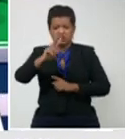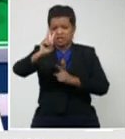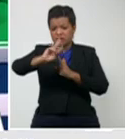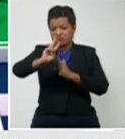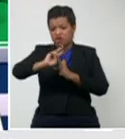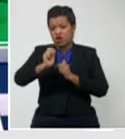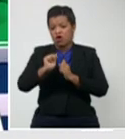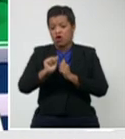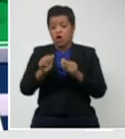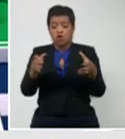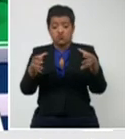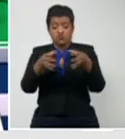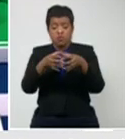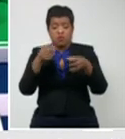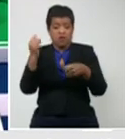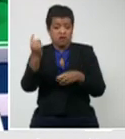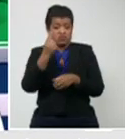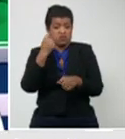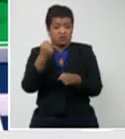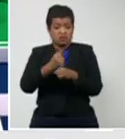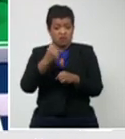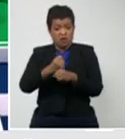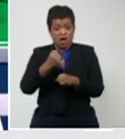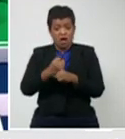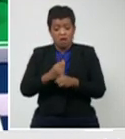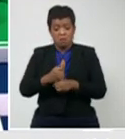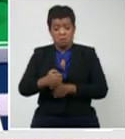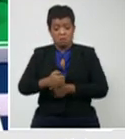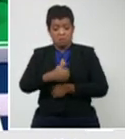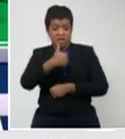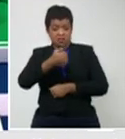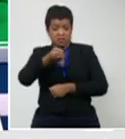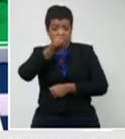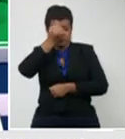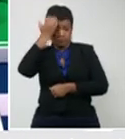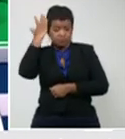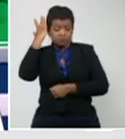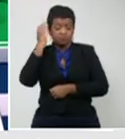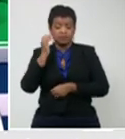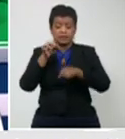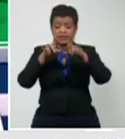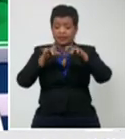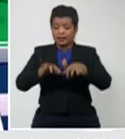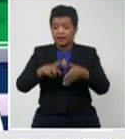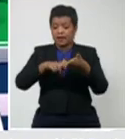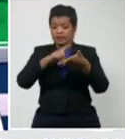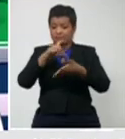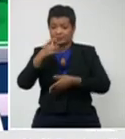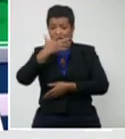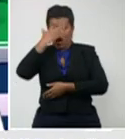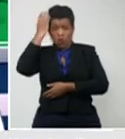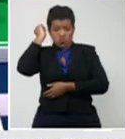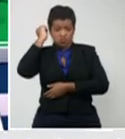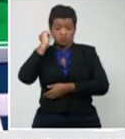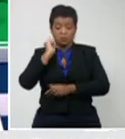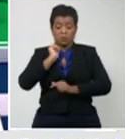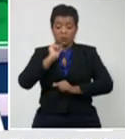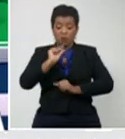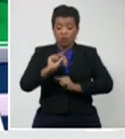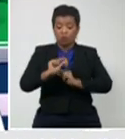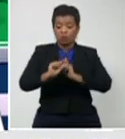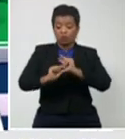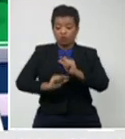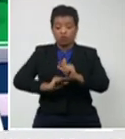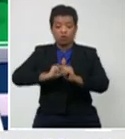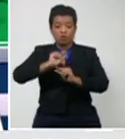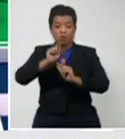Temporal Nacional, por el presidente, secretario del partido y demás, pues se irán adoptando un grupo de